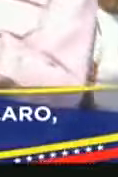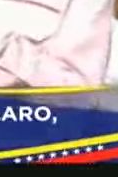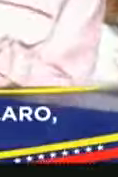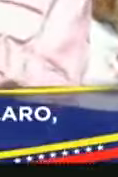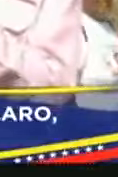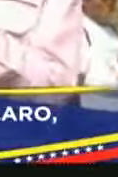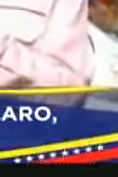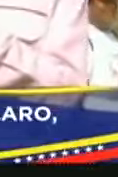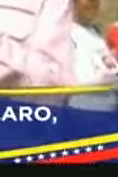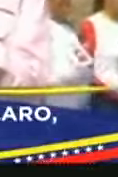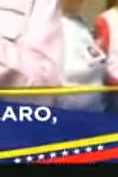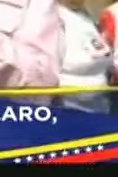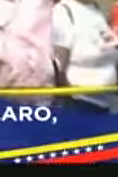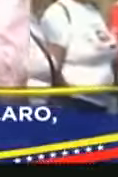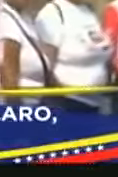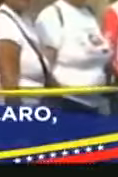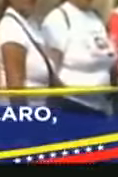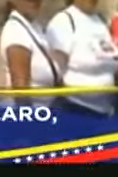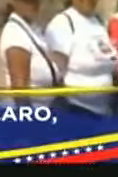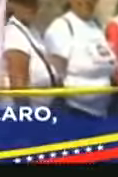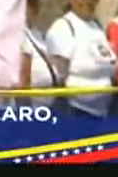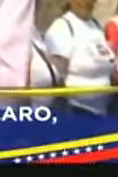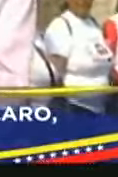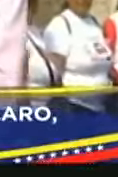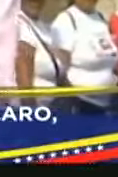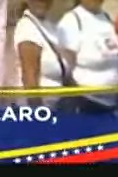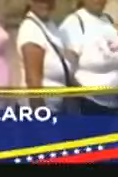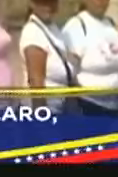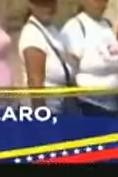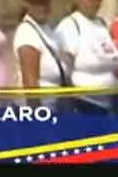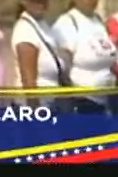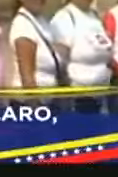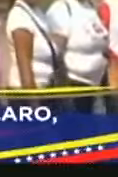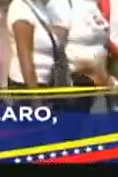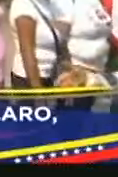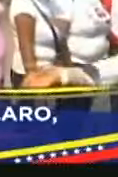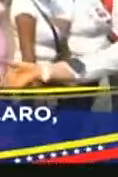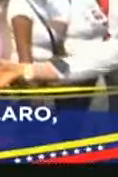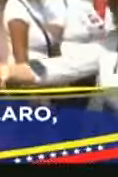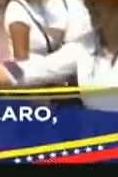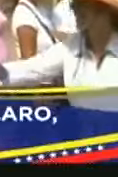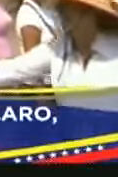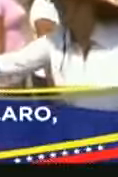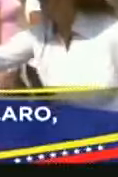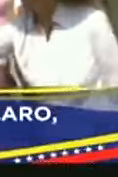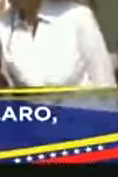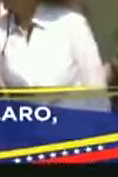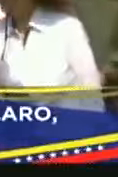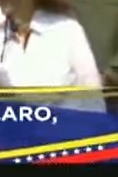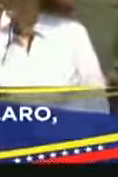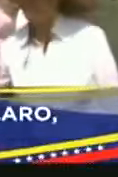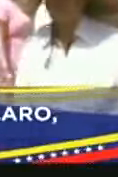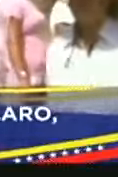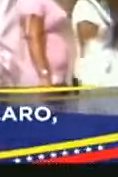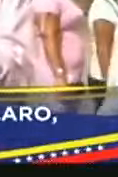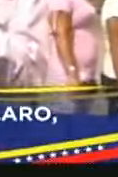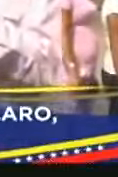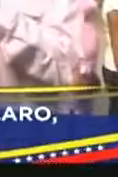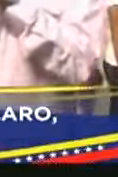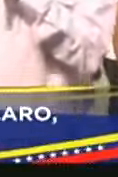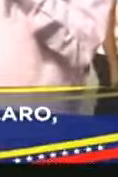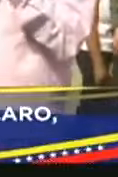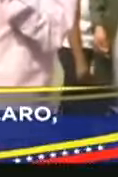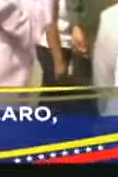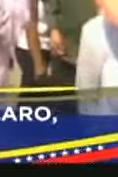¿Ah? Bueno, mi saludo pues a todos los trabajadores, trabajadoras de la hidrológica, al alcalde,